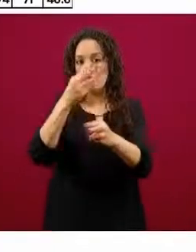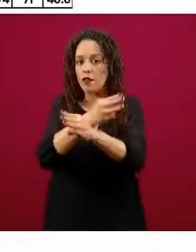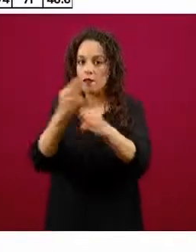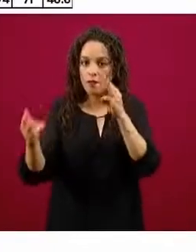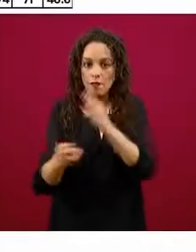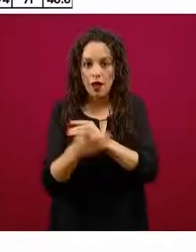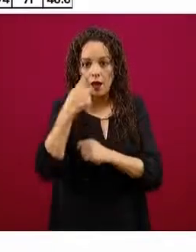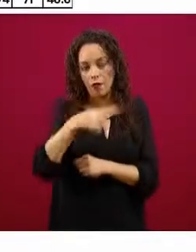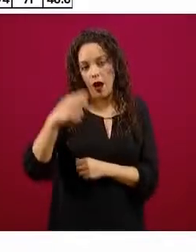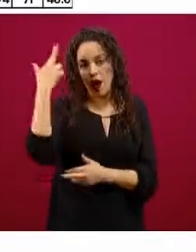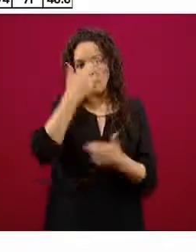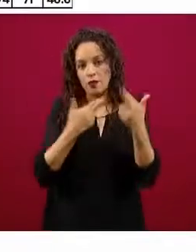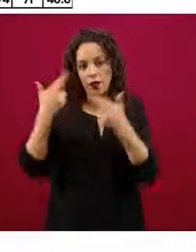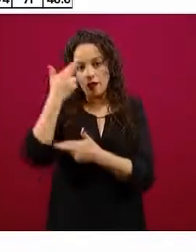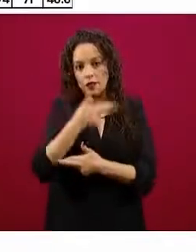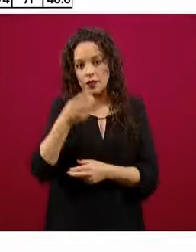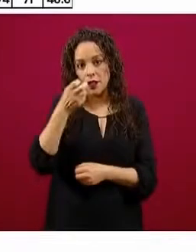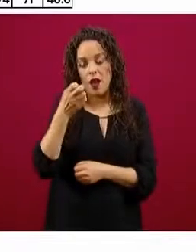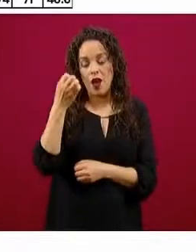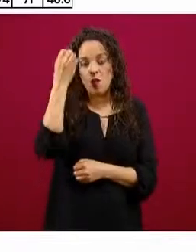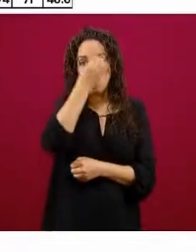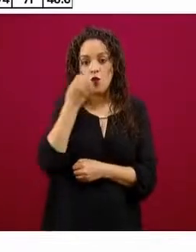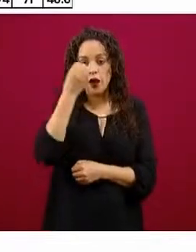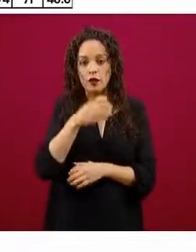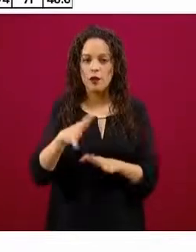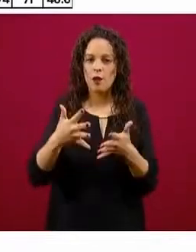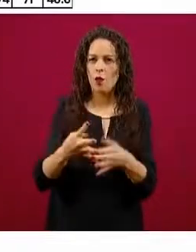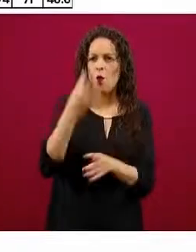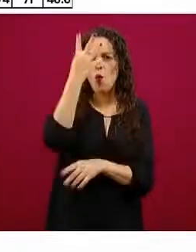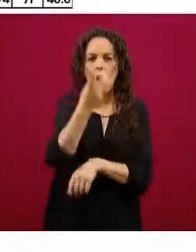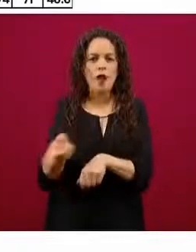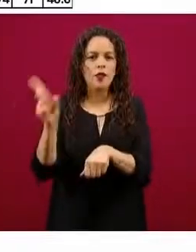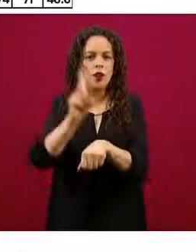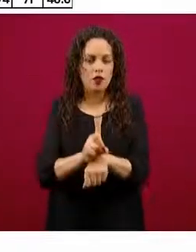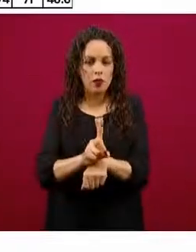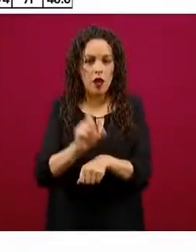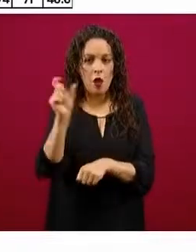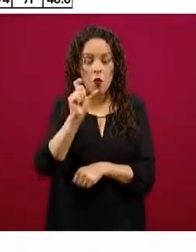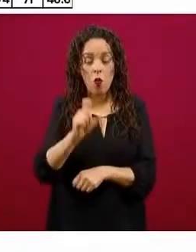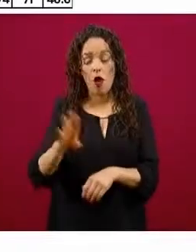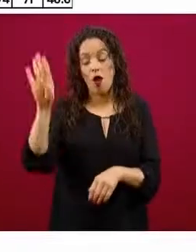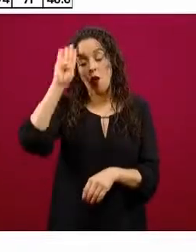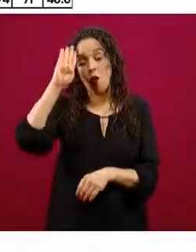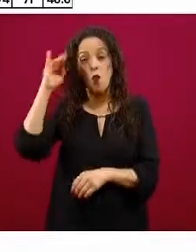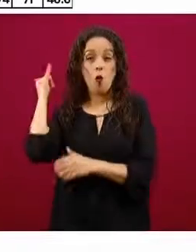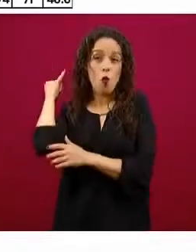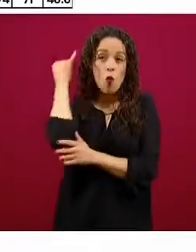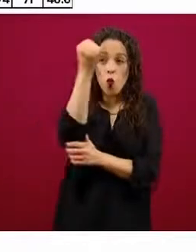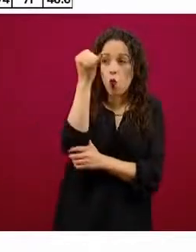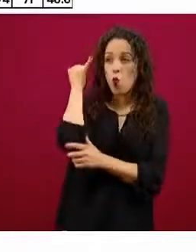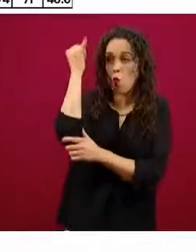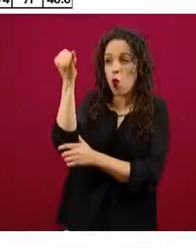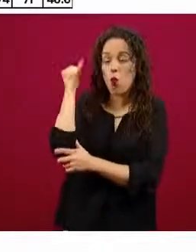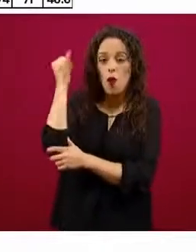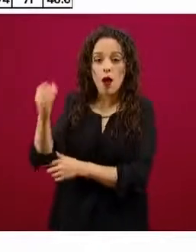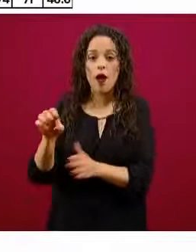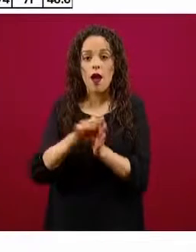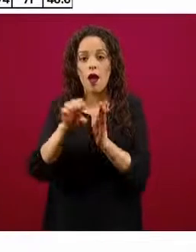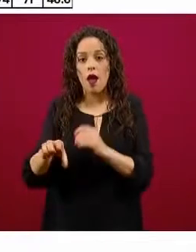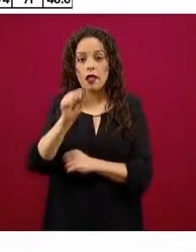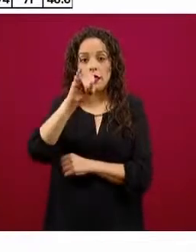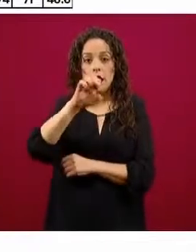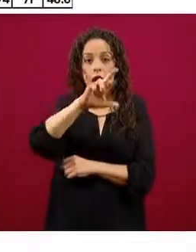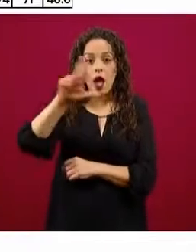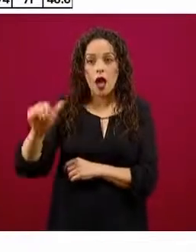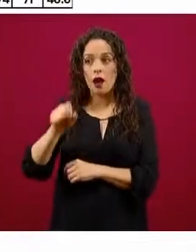lectura. Máximo 4 días cuando estamos en lugares muy alejados como la Sierra Tarahumara o Benemérito